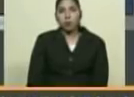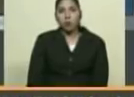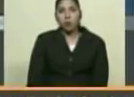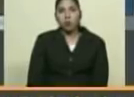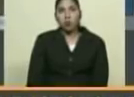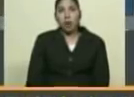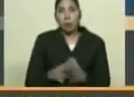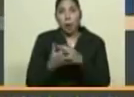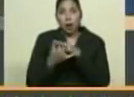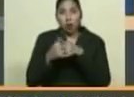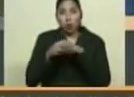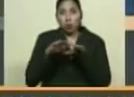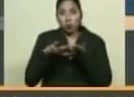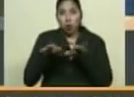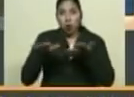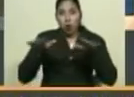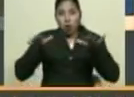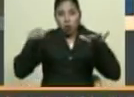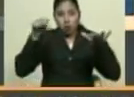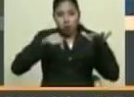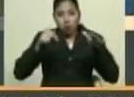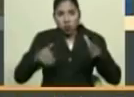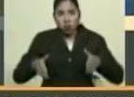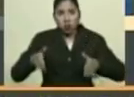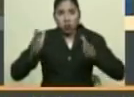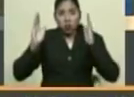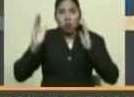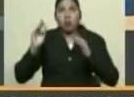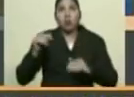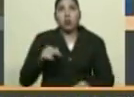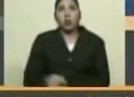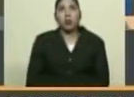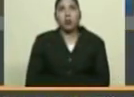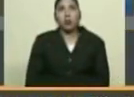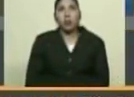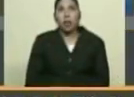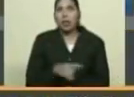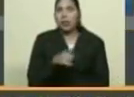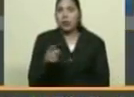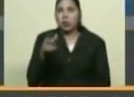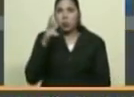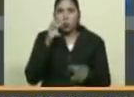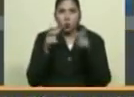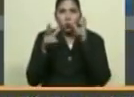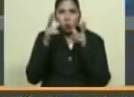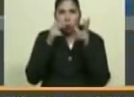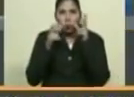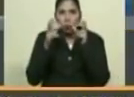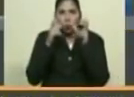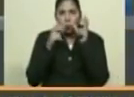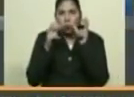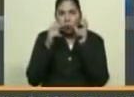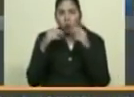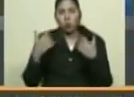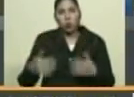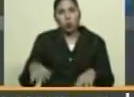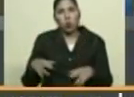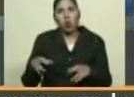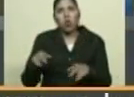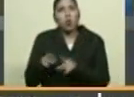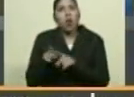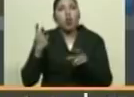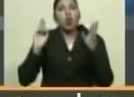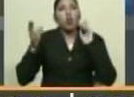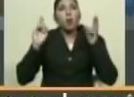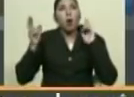Fernando. Y desde sus dolores, porque andaba muy adolorido ese día, muy